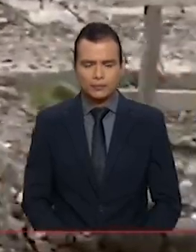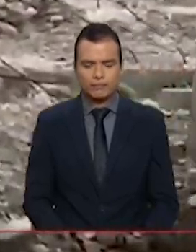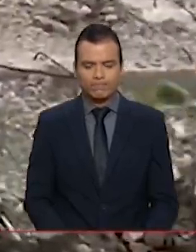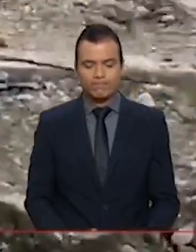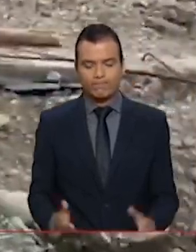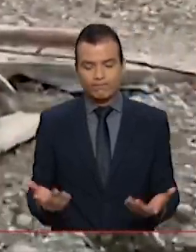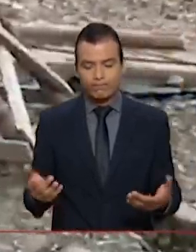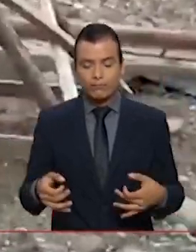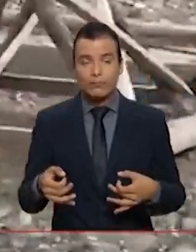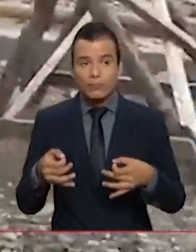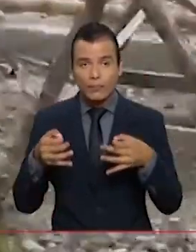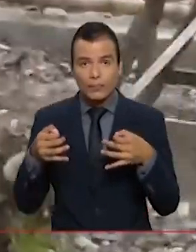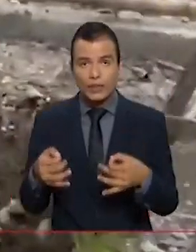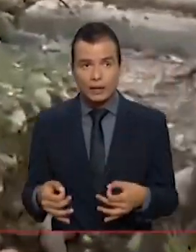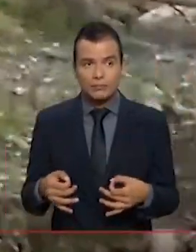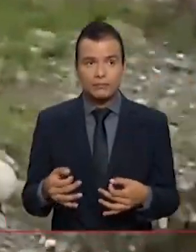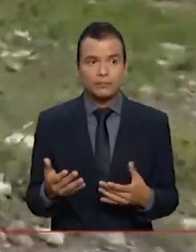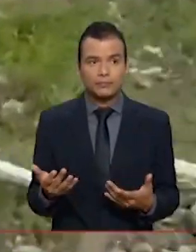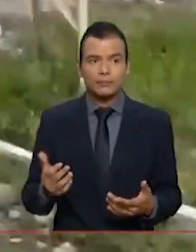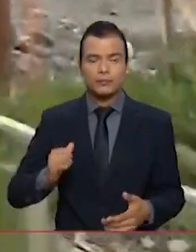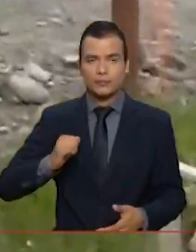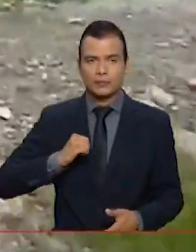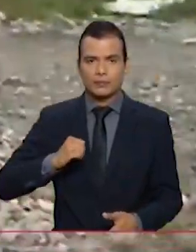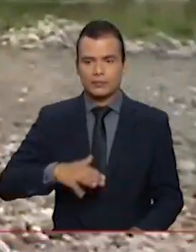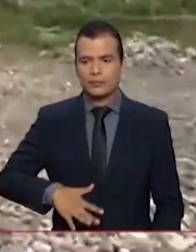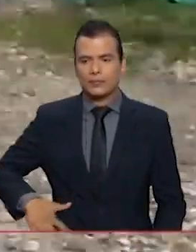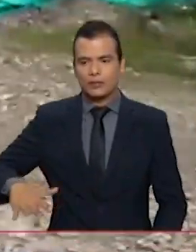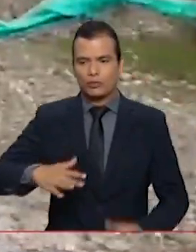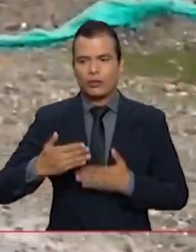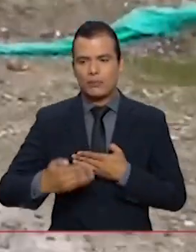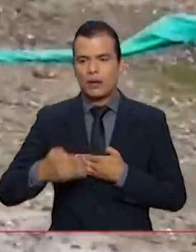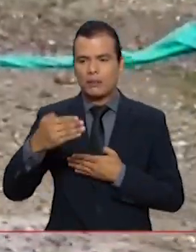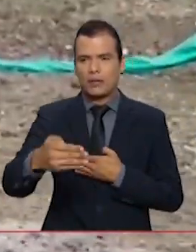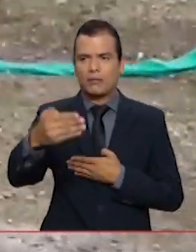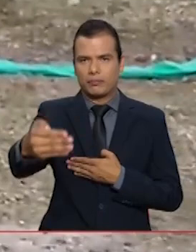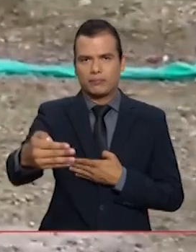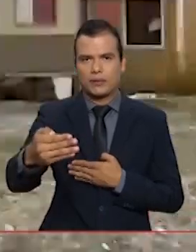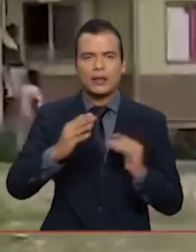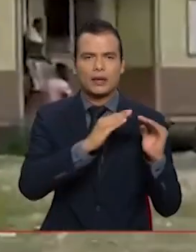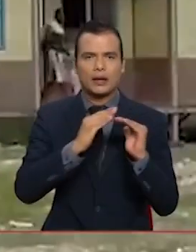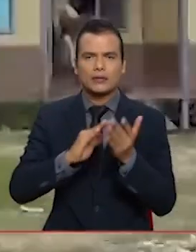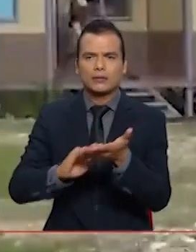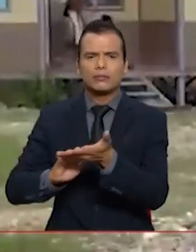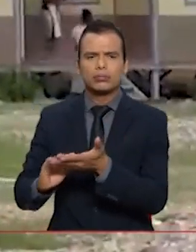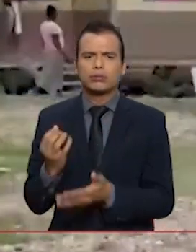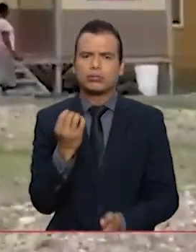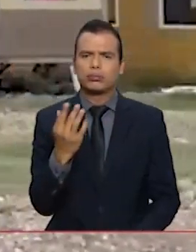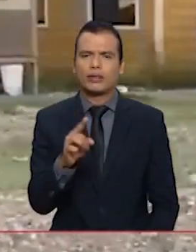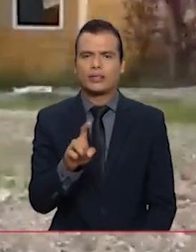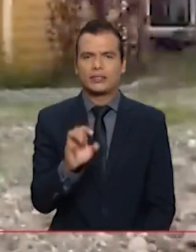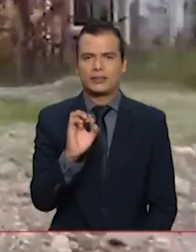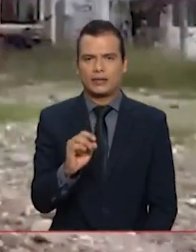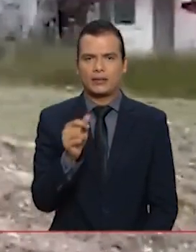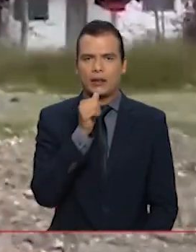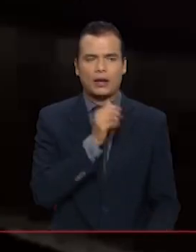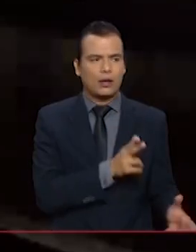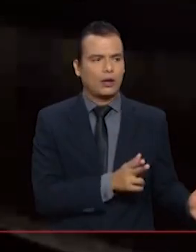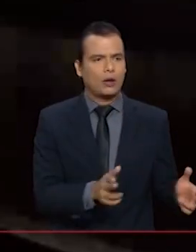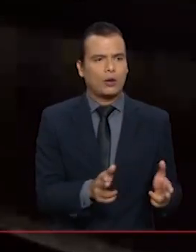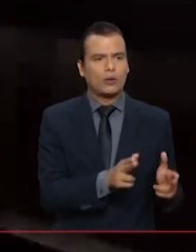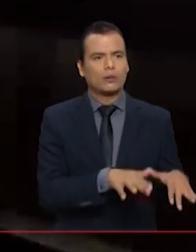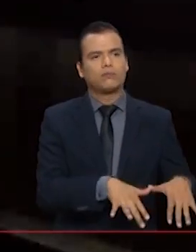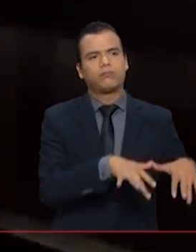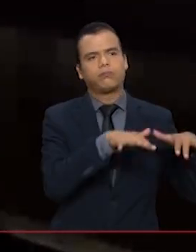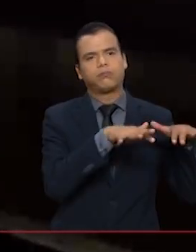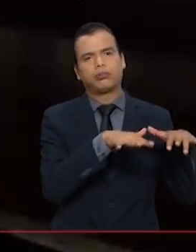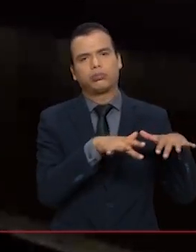profesionales seleccionaron 3 manzanas, en las cuales íbamos a intervenir 60 viviendas. El desbordamiento del río Atrato